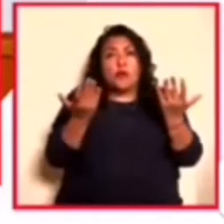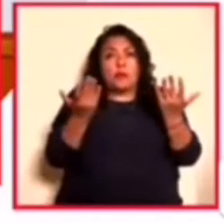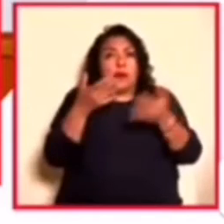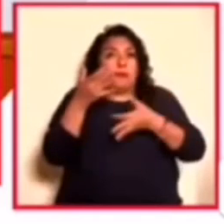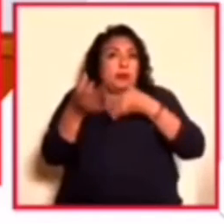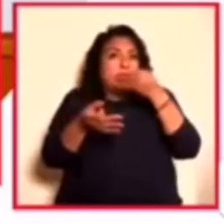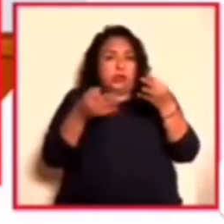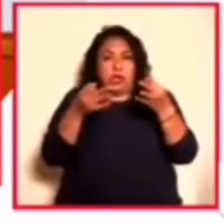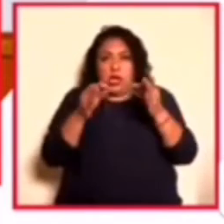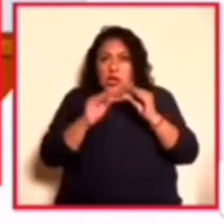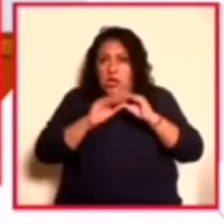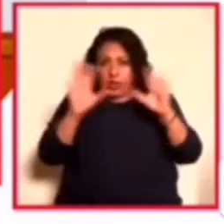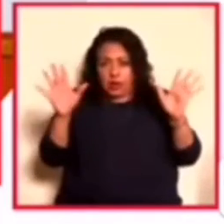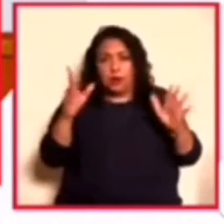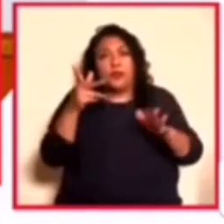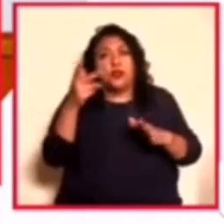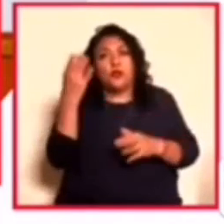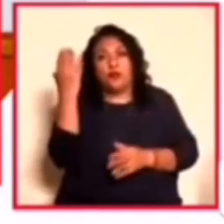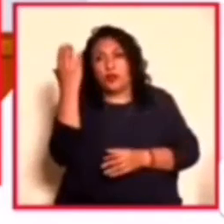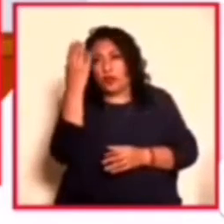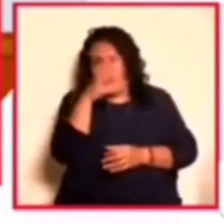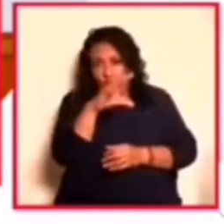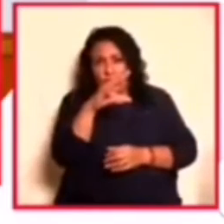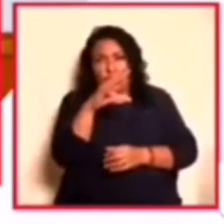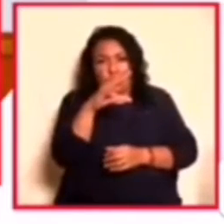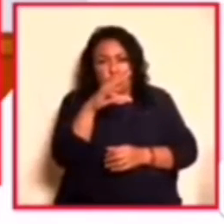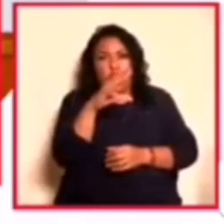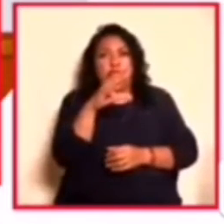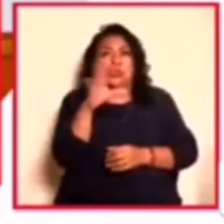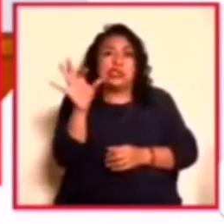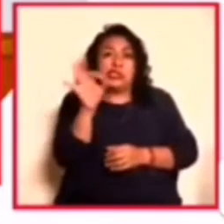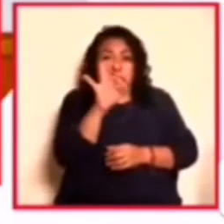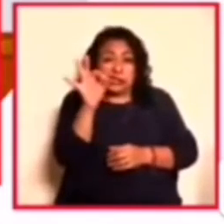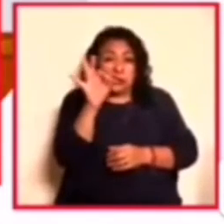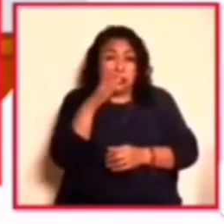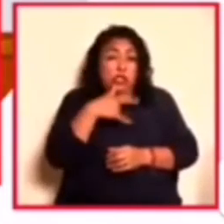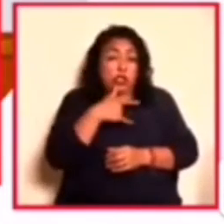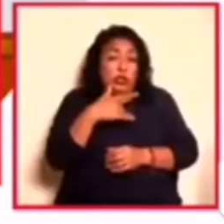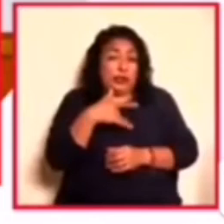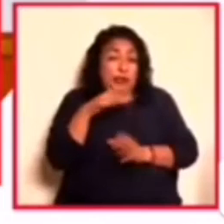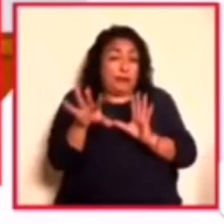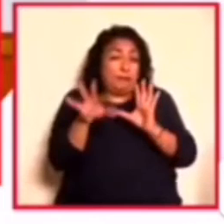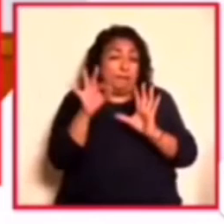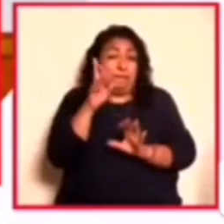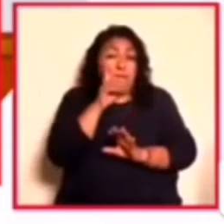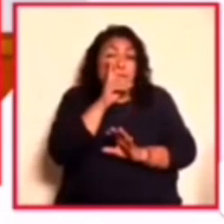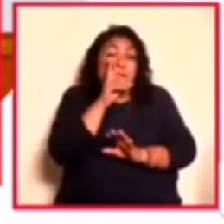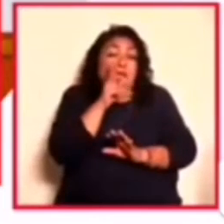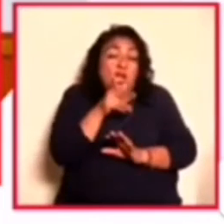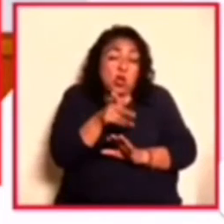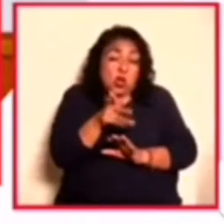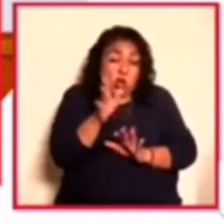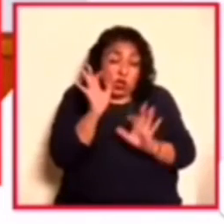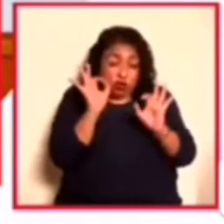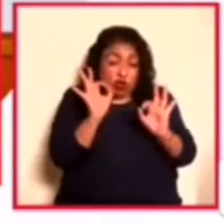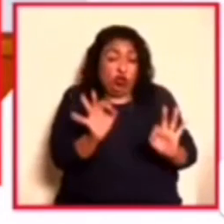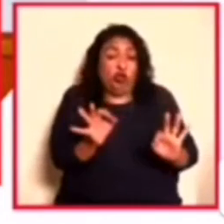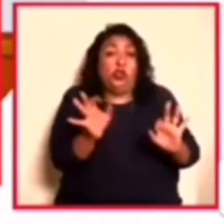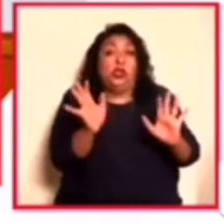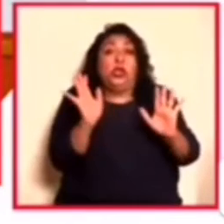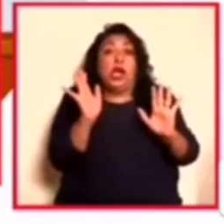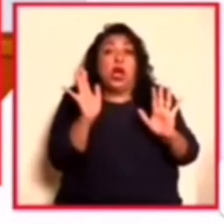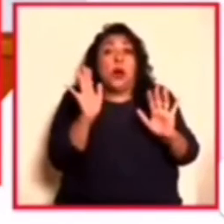entonces las fotografías o tal vez que considere mejores o que considere que